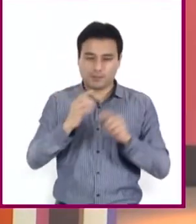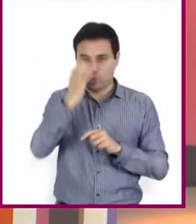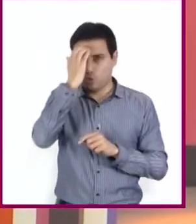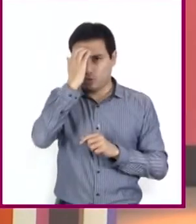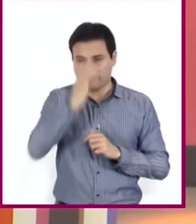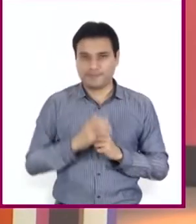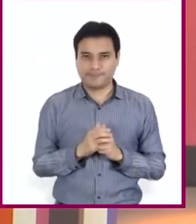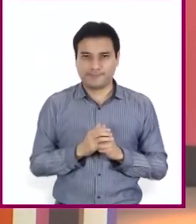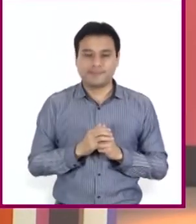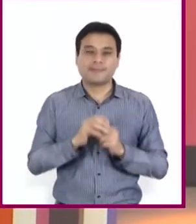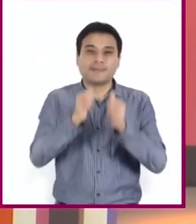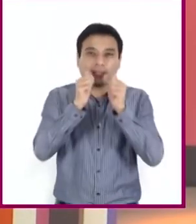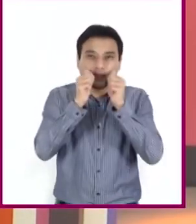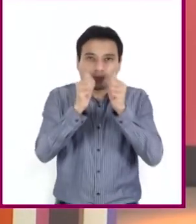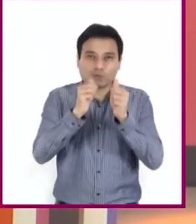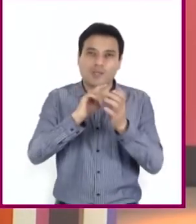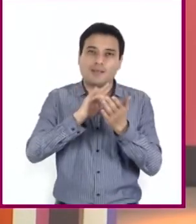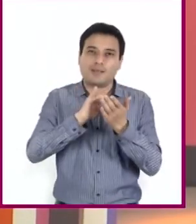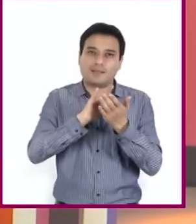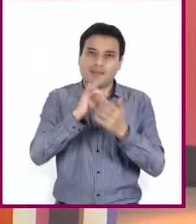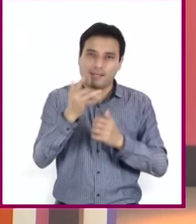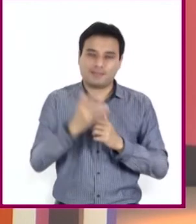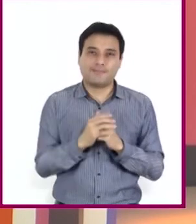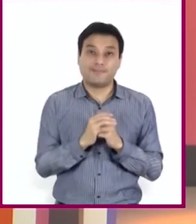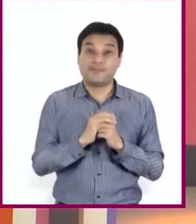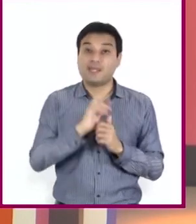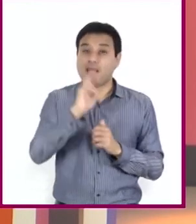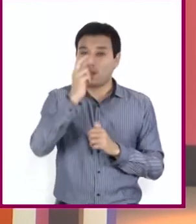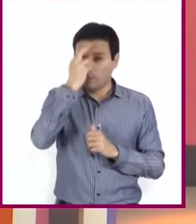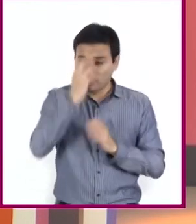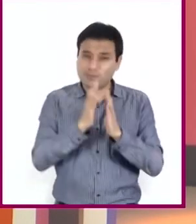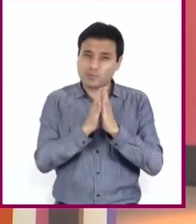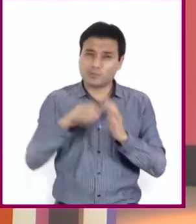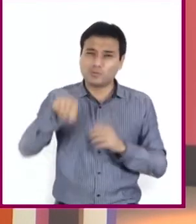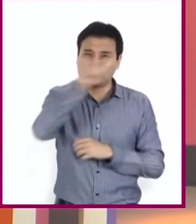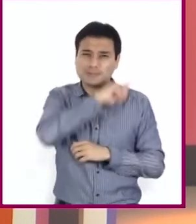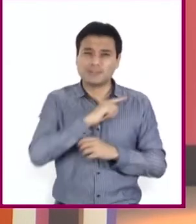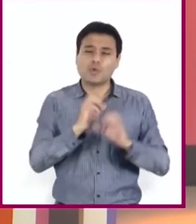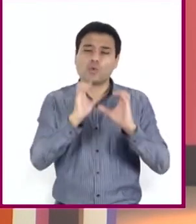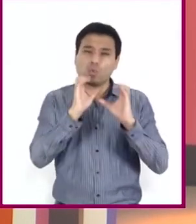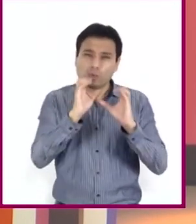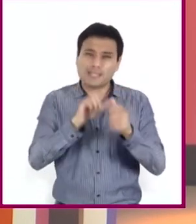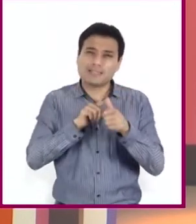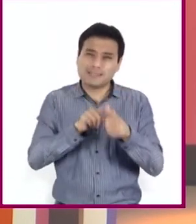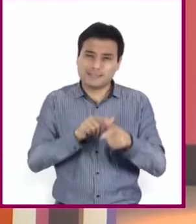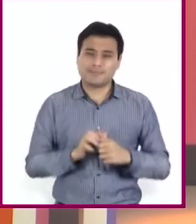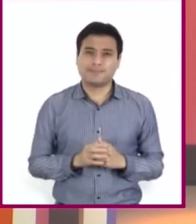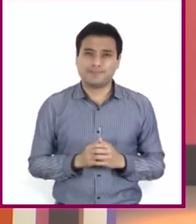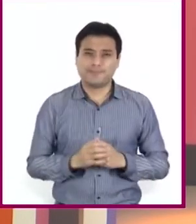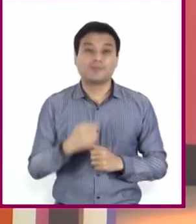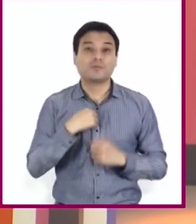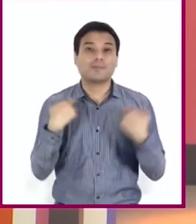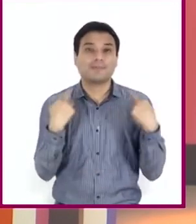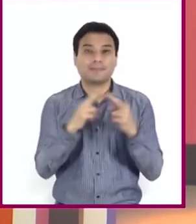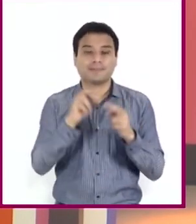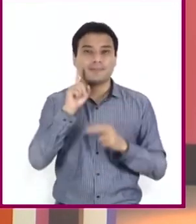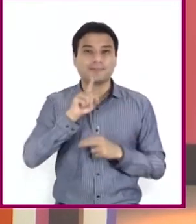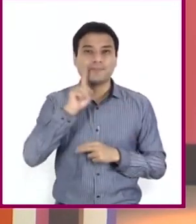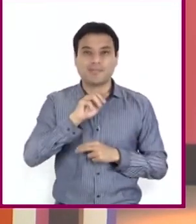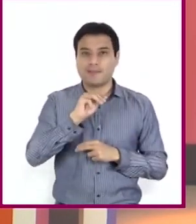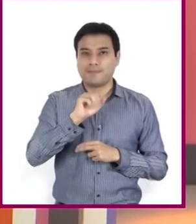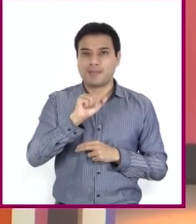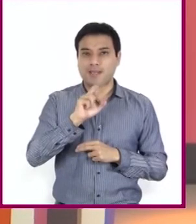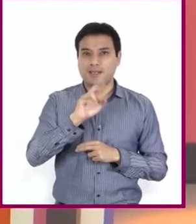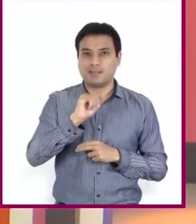la atención de todos ustedes y les recuerdo que sigan cuidándose desde casa. Soy la maestra Marisol